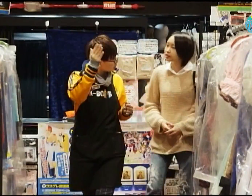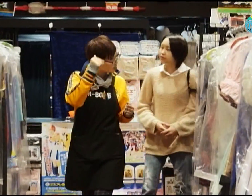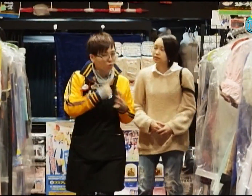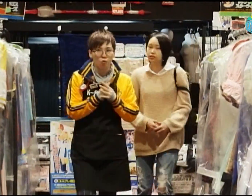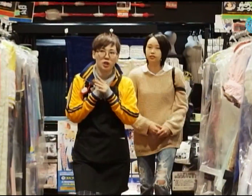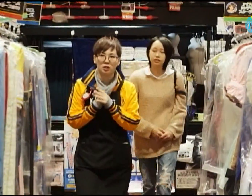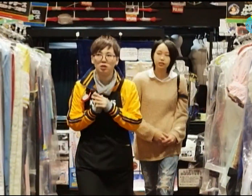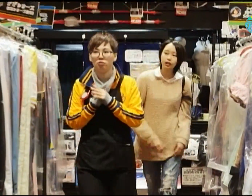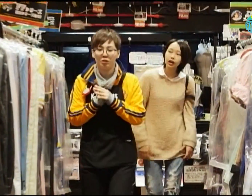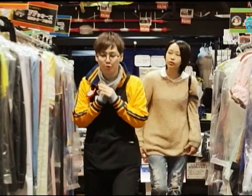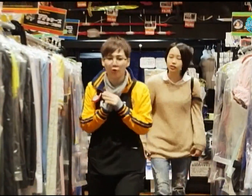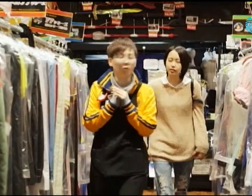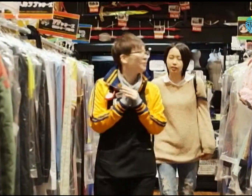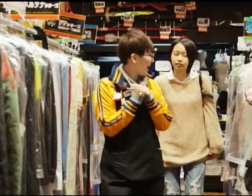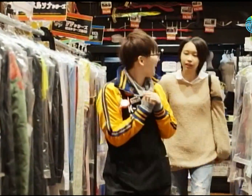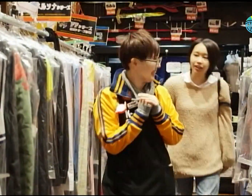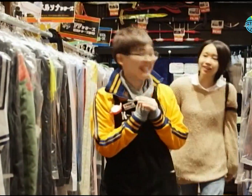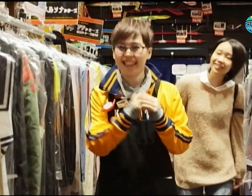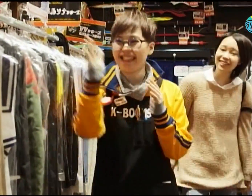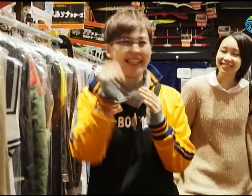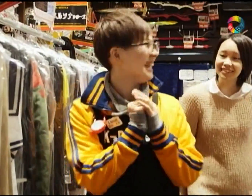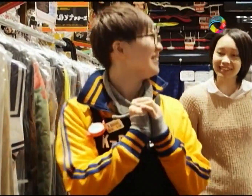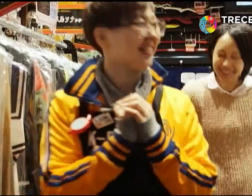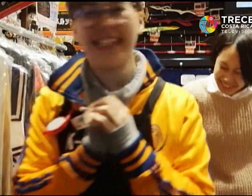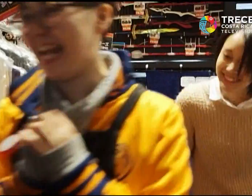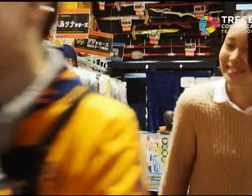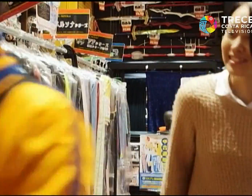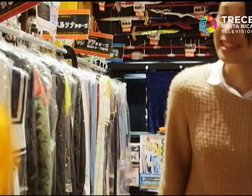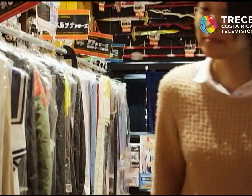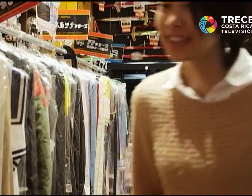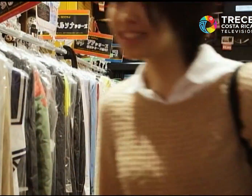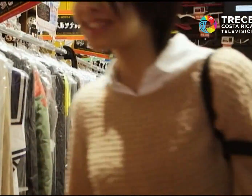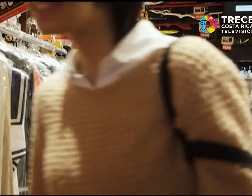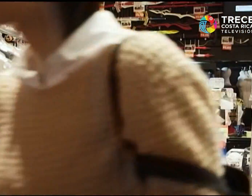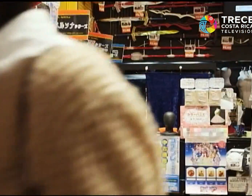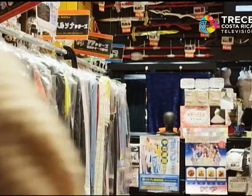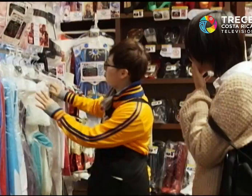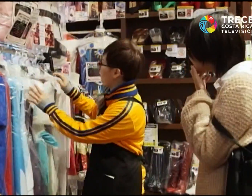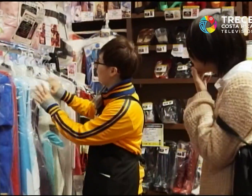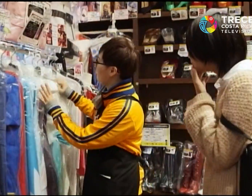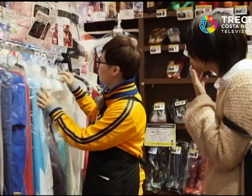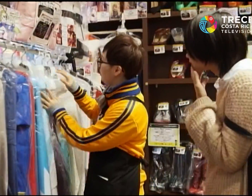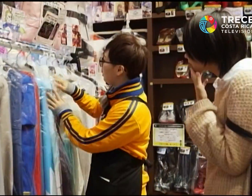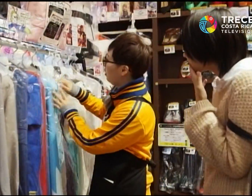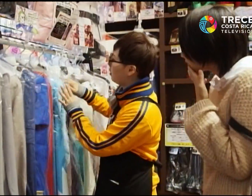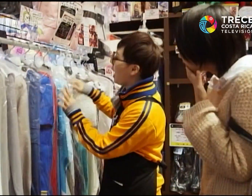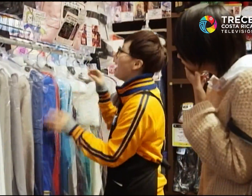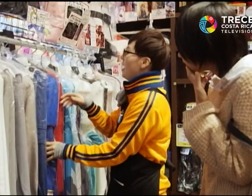Ahora está a punto de asistir a su segundo evento de cosplay y ha venido a Ikebukuro a comprar un disfraz.